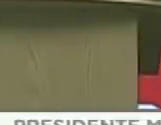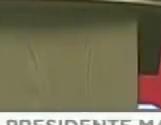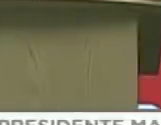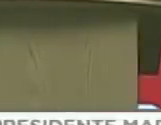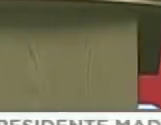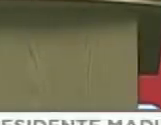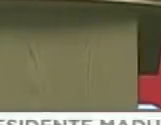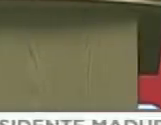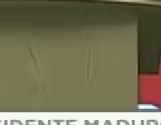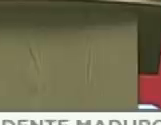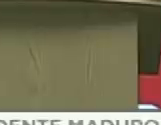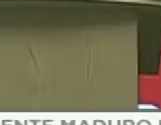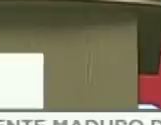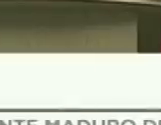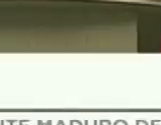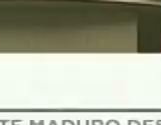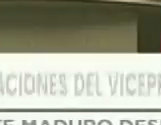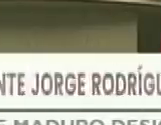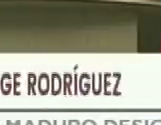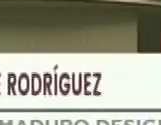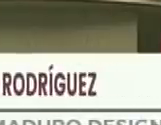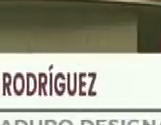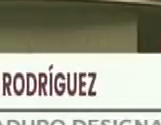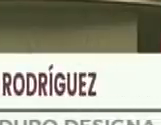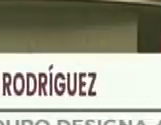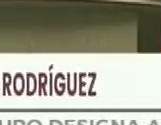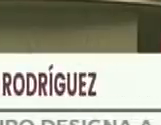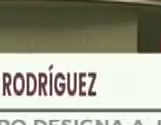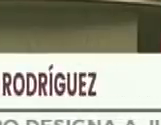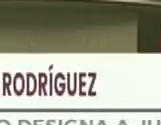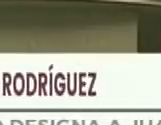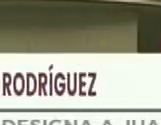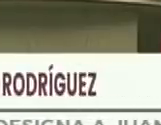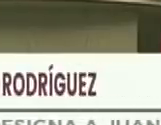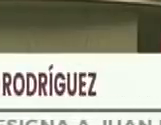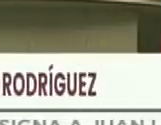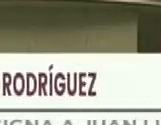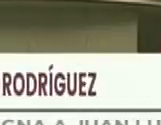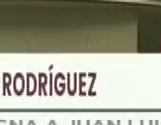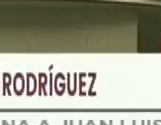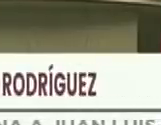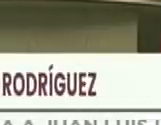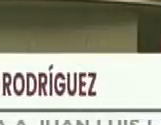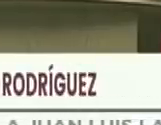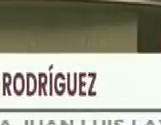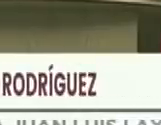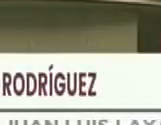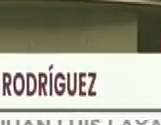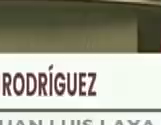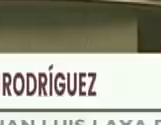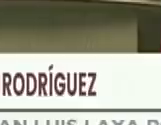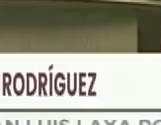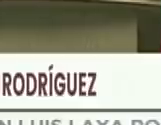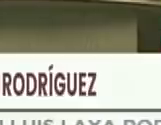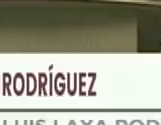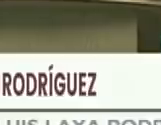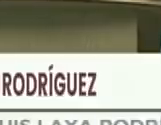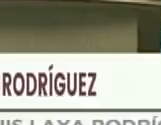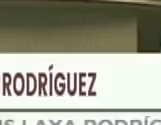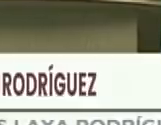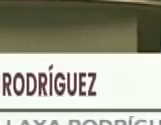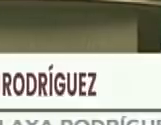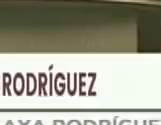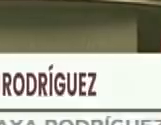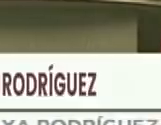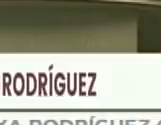Muy buenas tardes a todo el pueblo de Venezuela. Me voy a retirar el